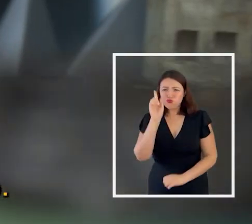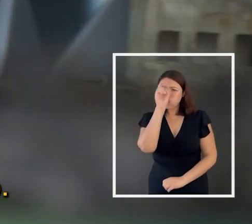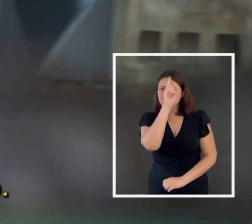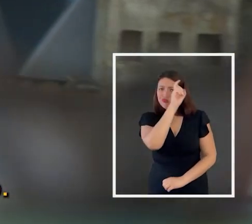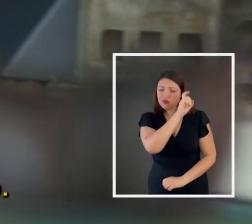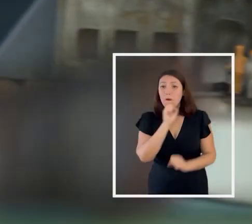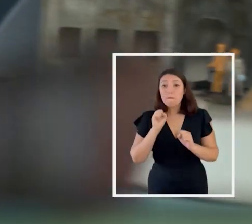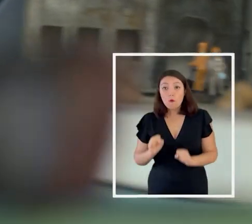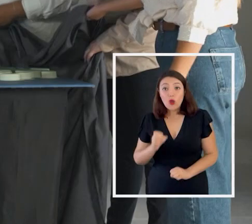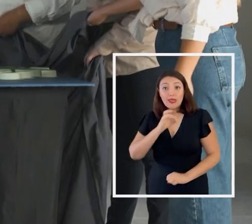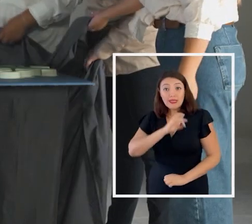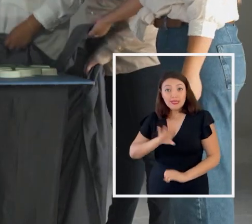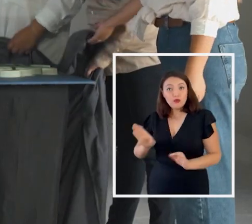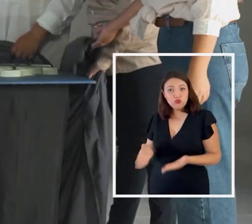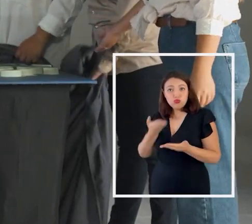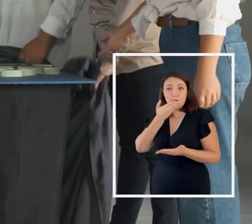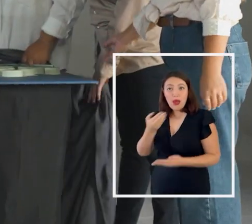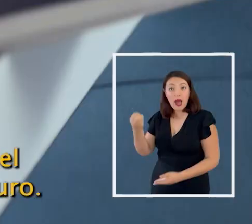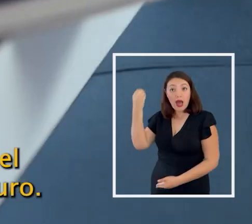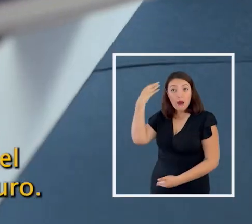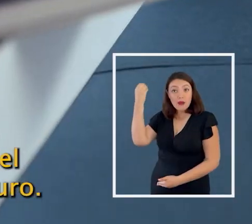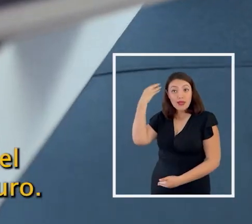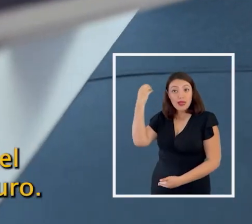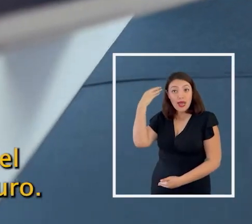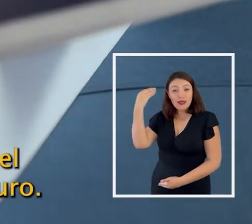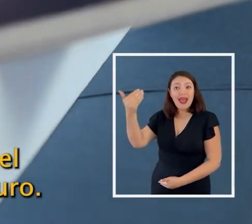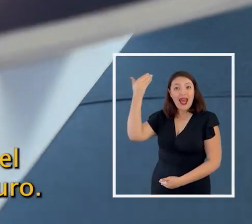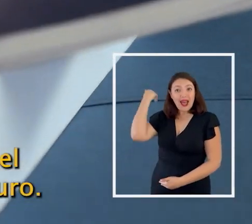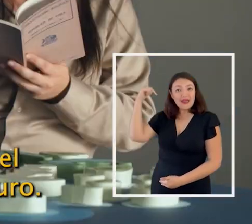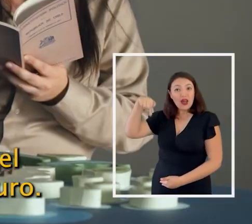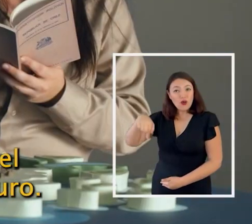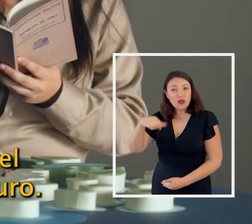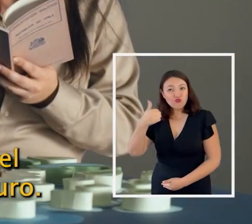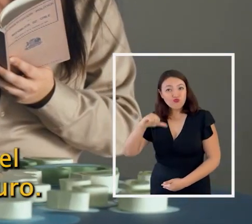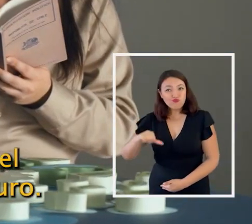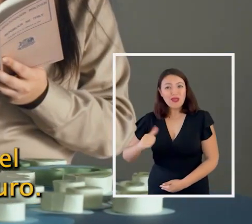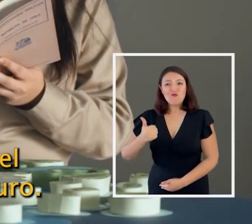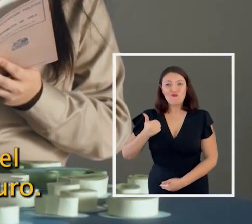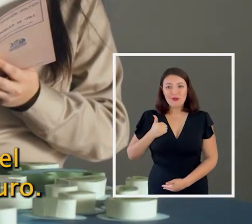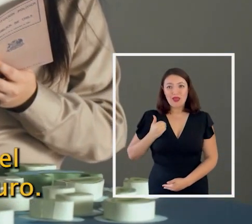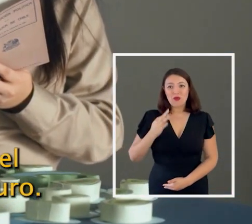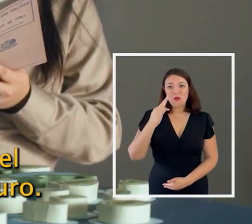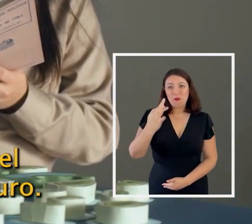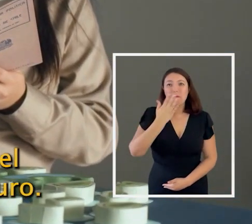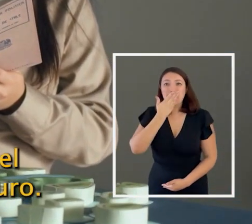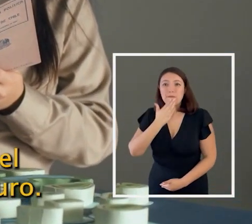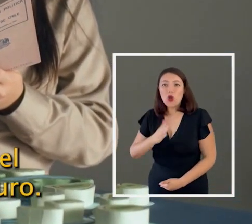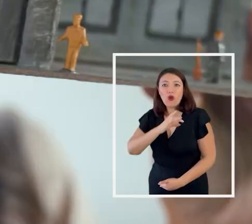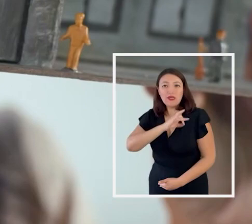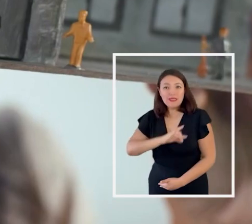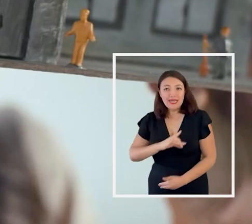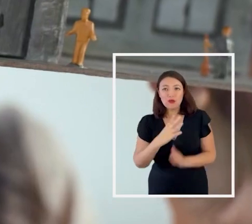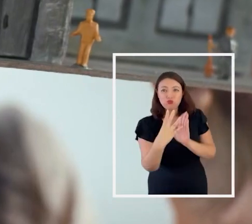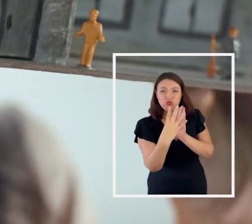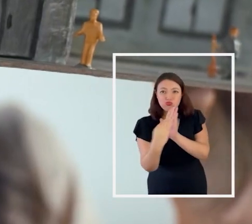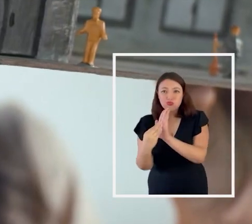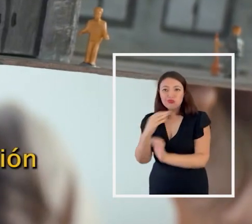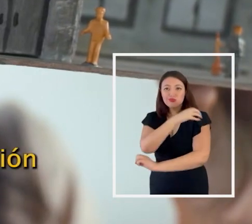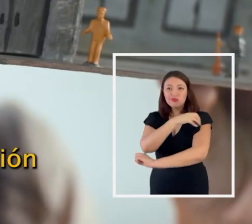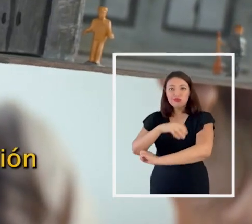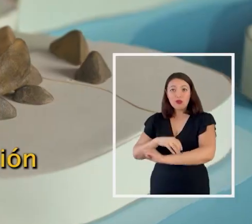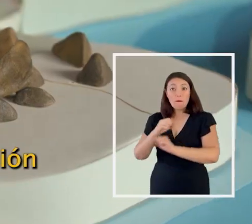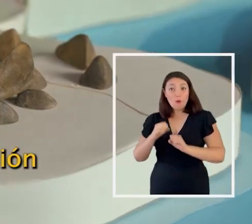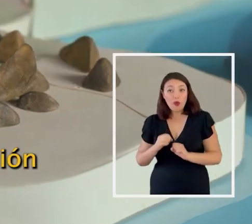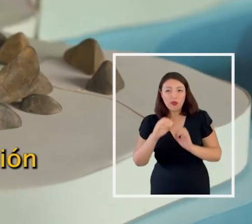difícil ponernos de acuerdo pero chile puede recuperarse aprender de los aciertos y errores del pasado y aplicarlos para un mejor futuro diseñaron chile